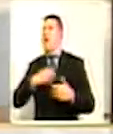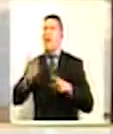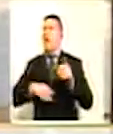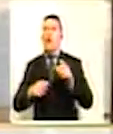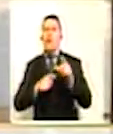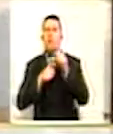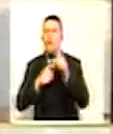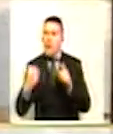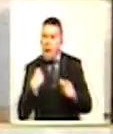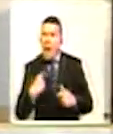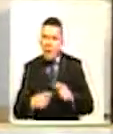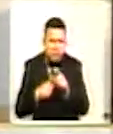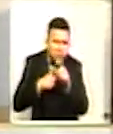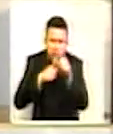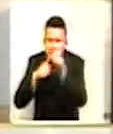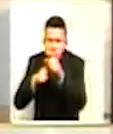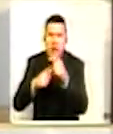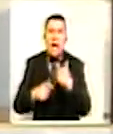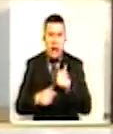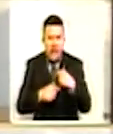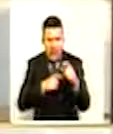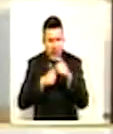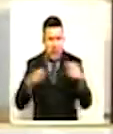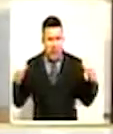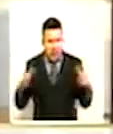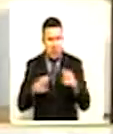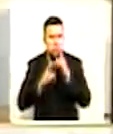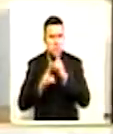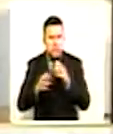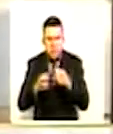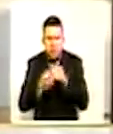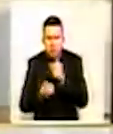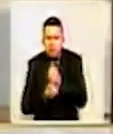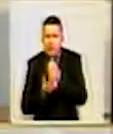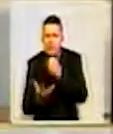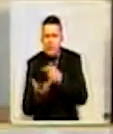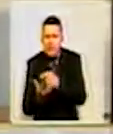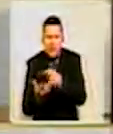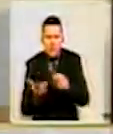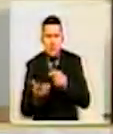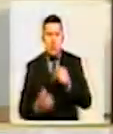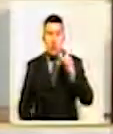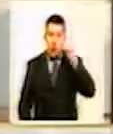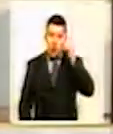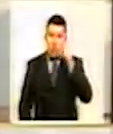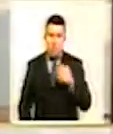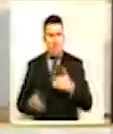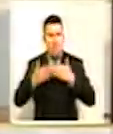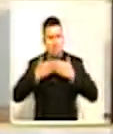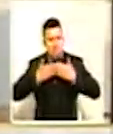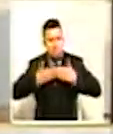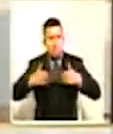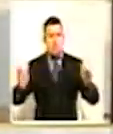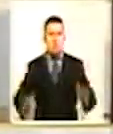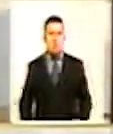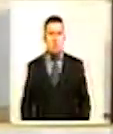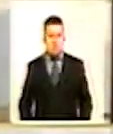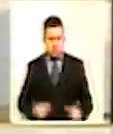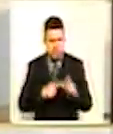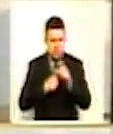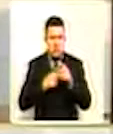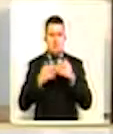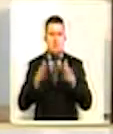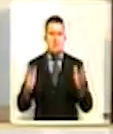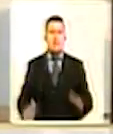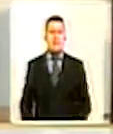que en el caso de los procuradores permita también ofrecer inmediatos resultados. Ese gobierno abierto de la